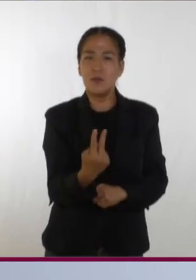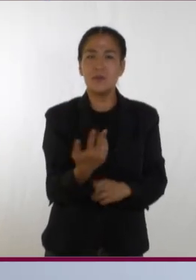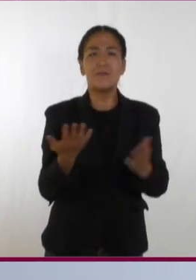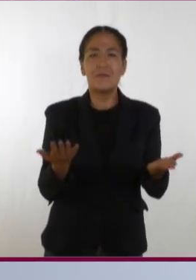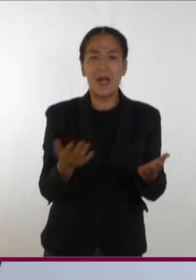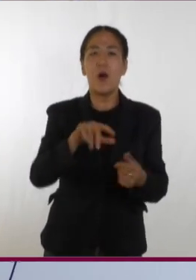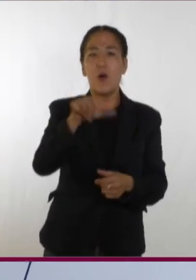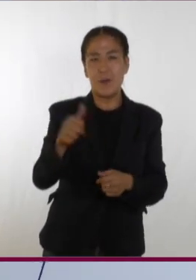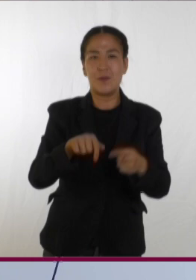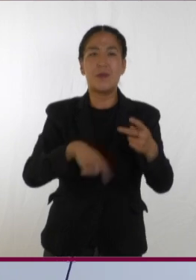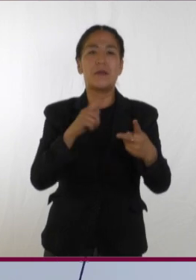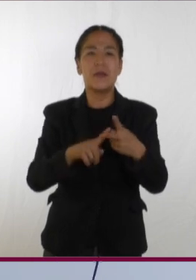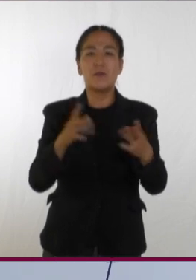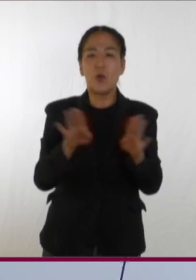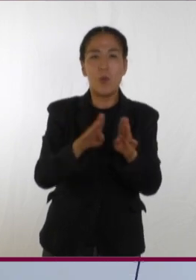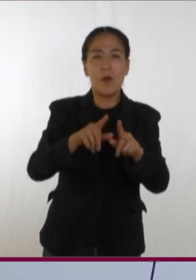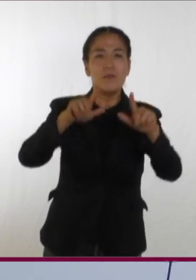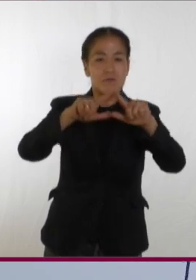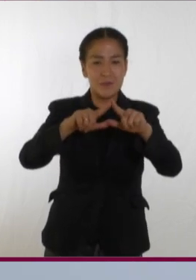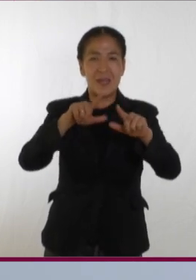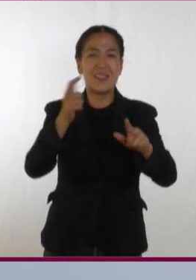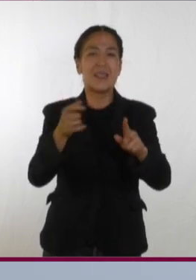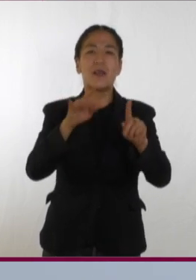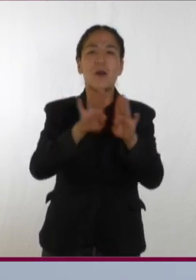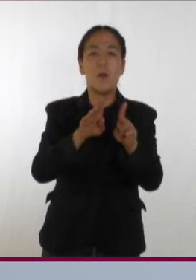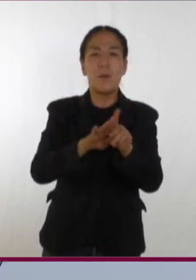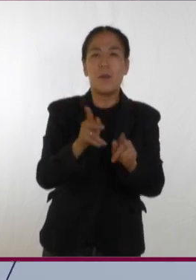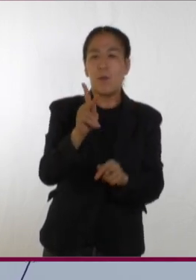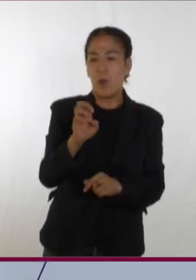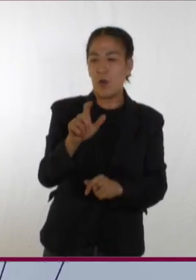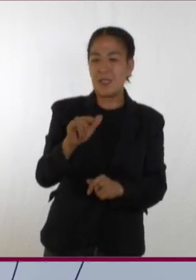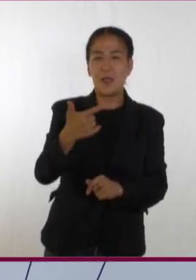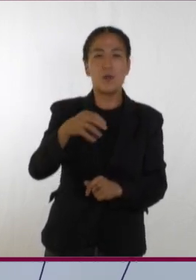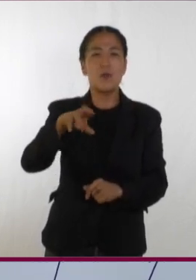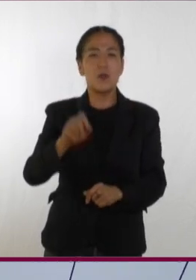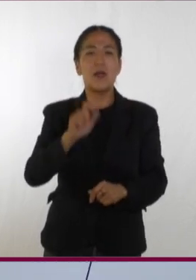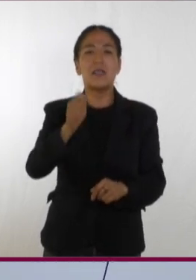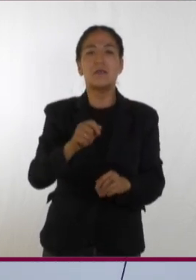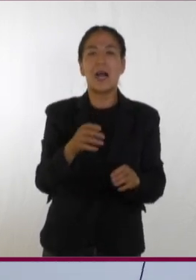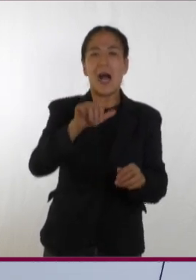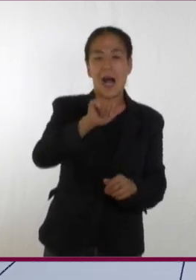sobre 2? ¿O por qué el área de un polígono regular es